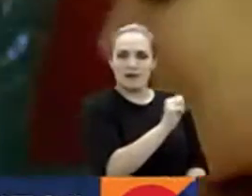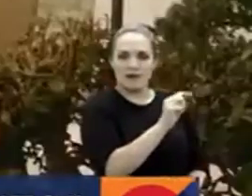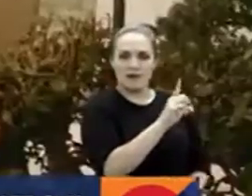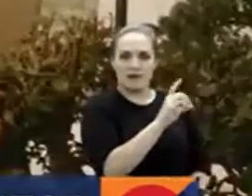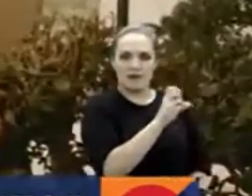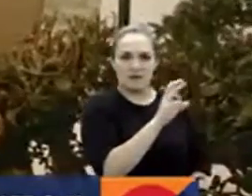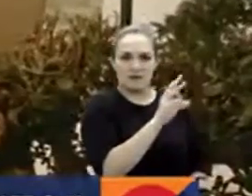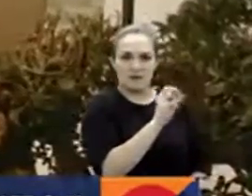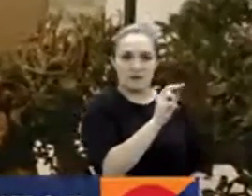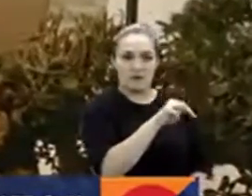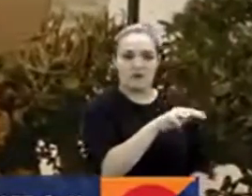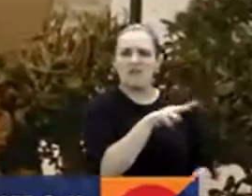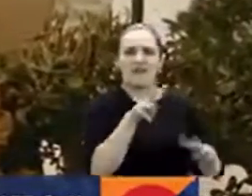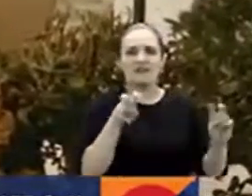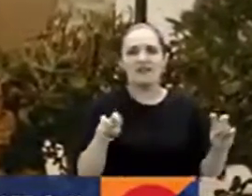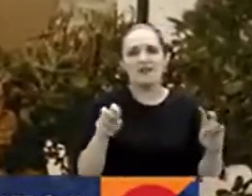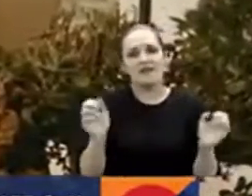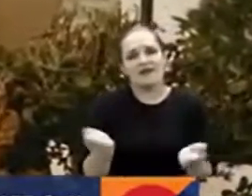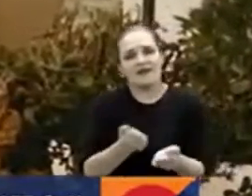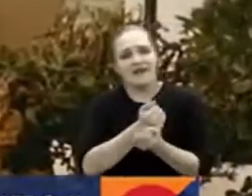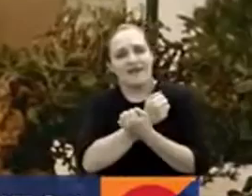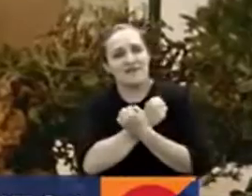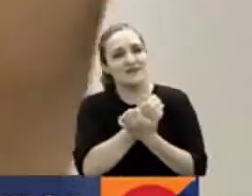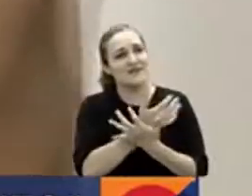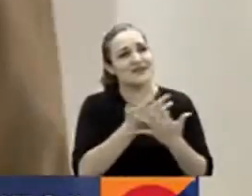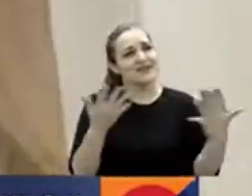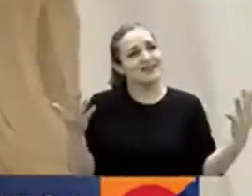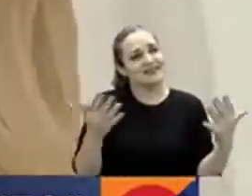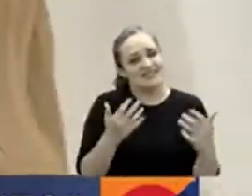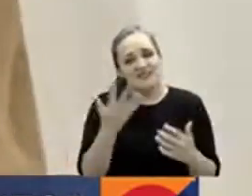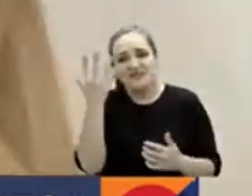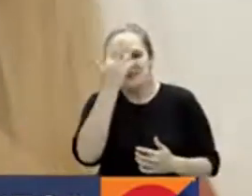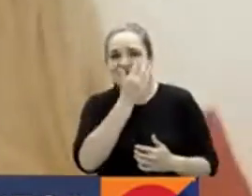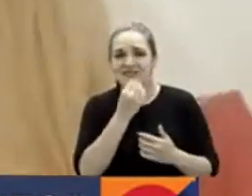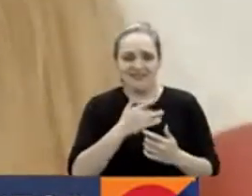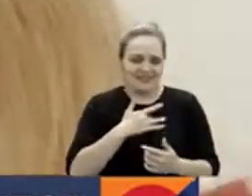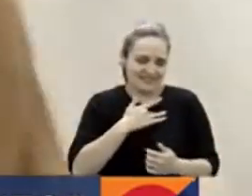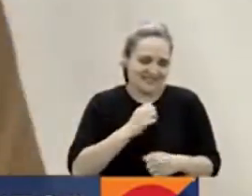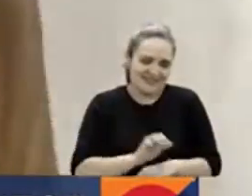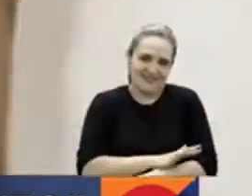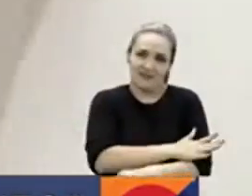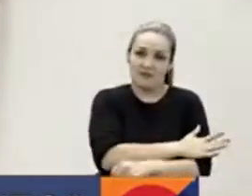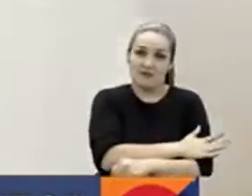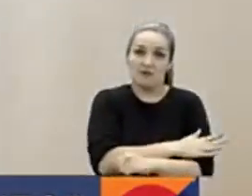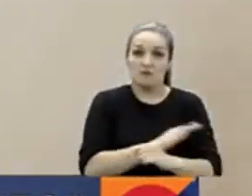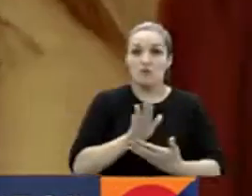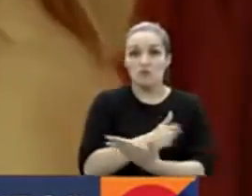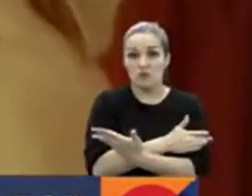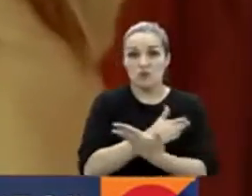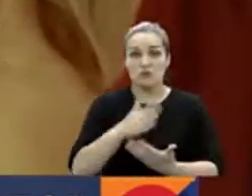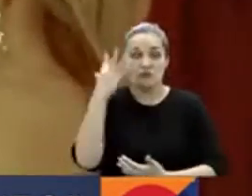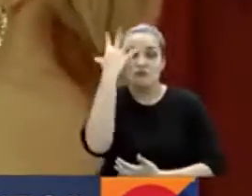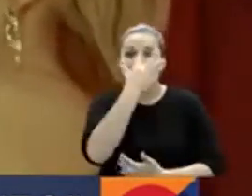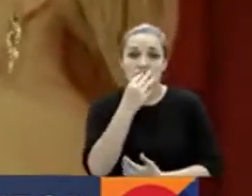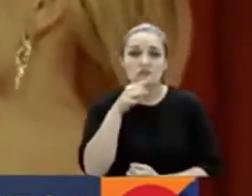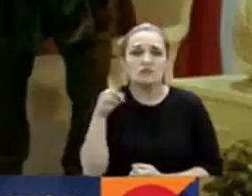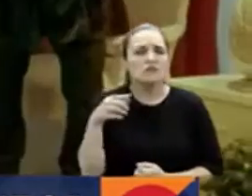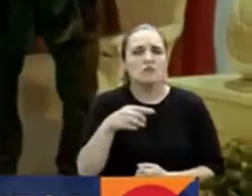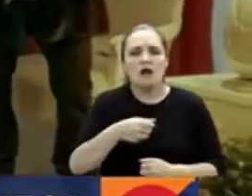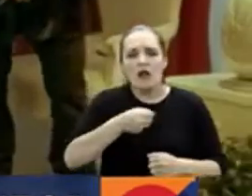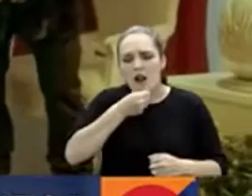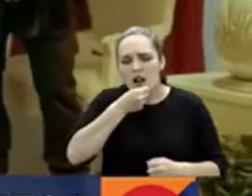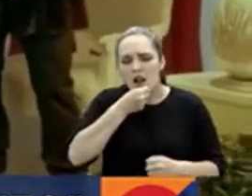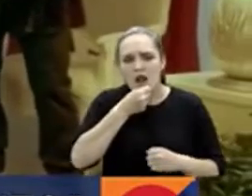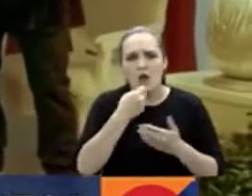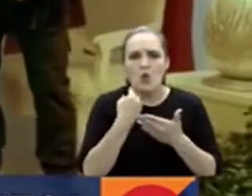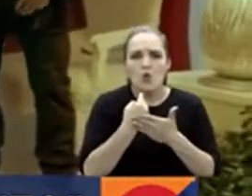como premisa refrescar la idea del romanticismo y ahondar en los sentimientos. Un trabajo musical que fue grabado en Miami, Estados